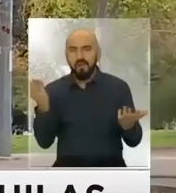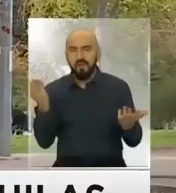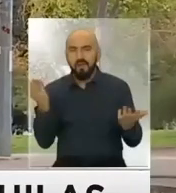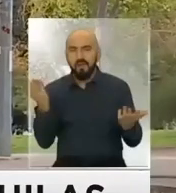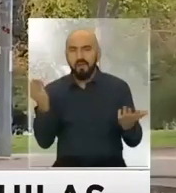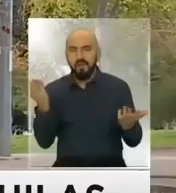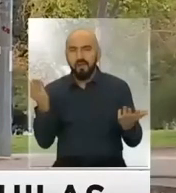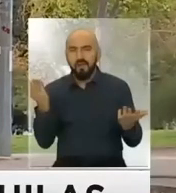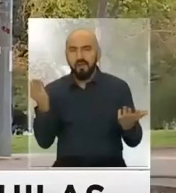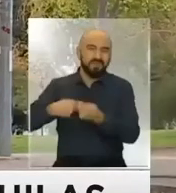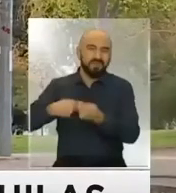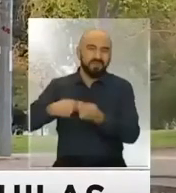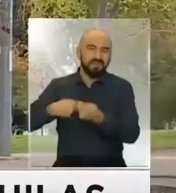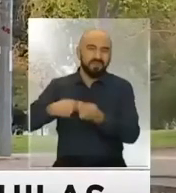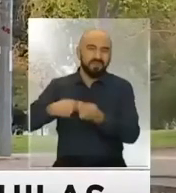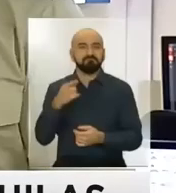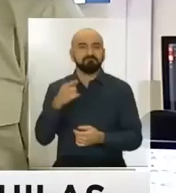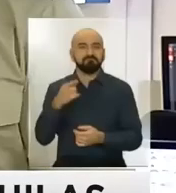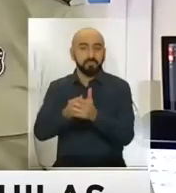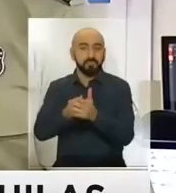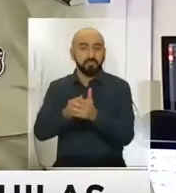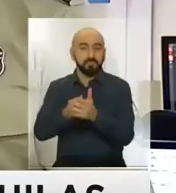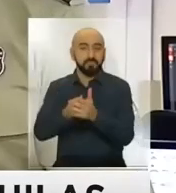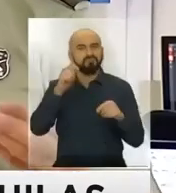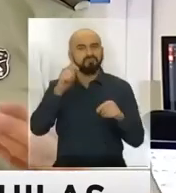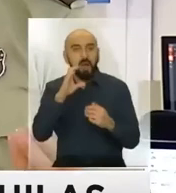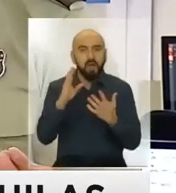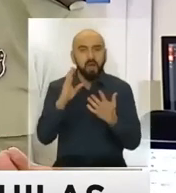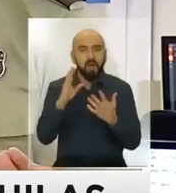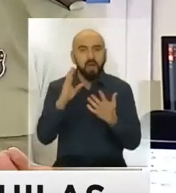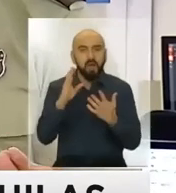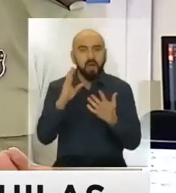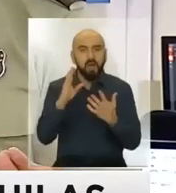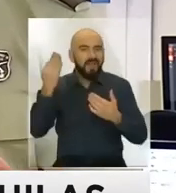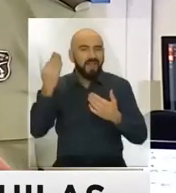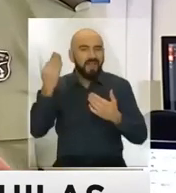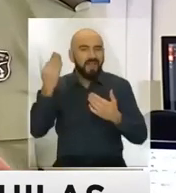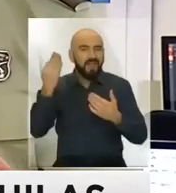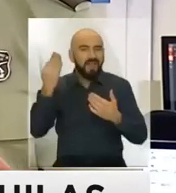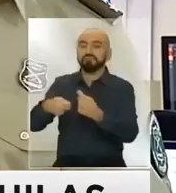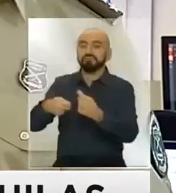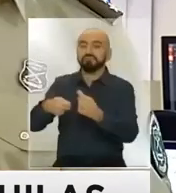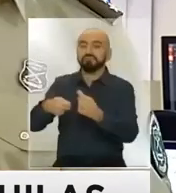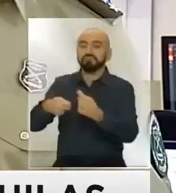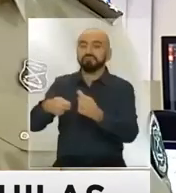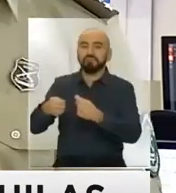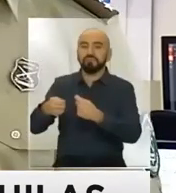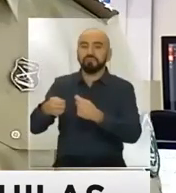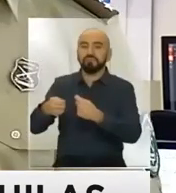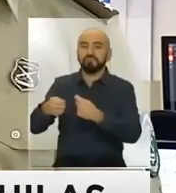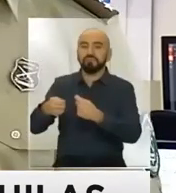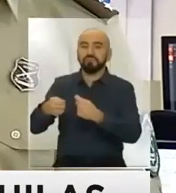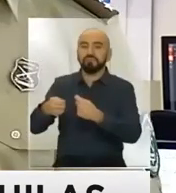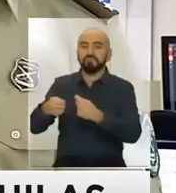adquiriente de la droga no se traslada tal vez a buscar al punto que comúnmente lo realizaba la transacción, sino que más bien el traficante se acerca